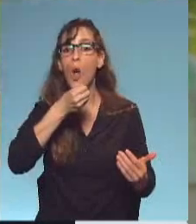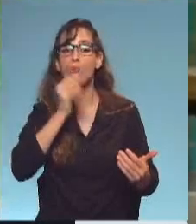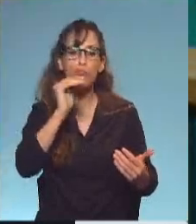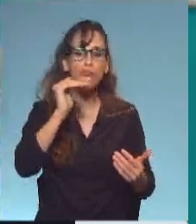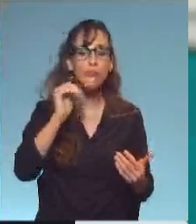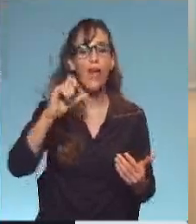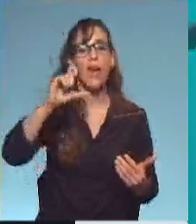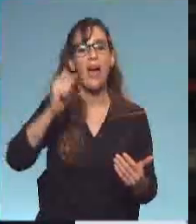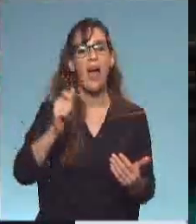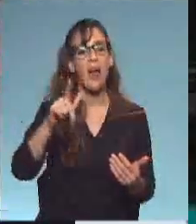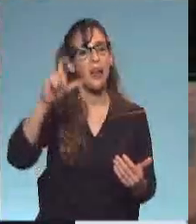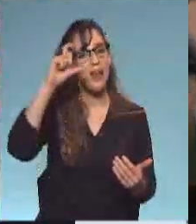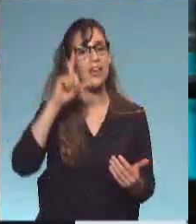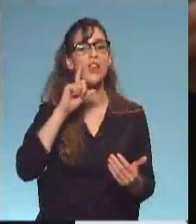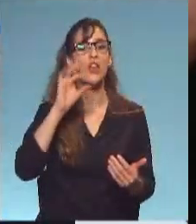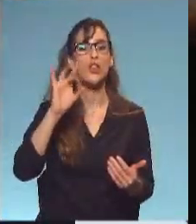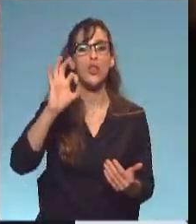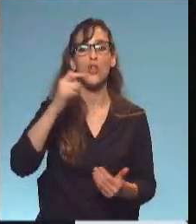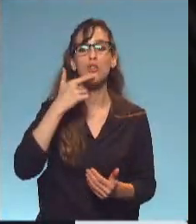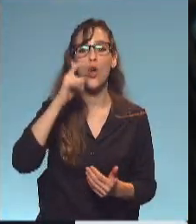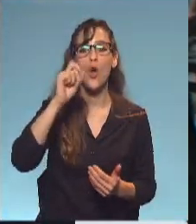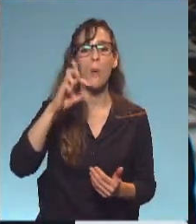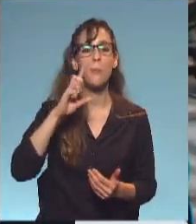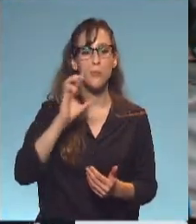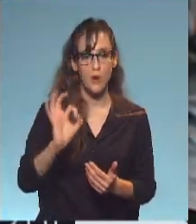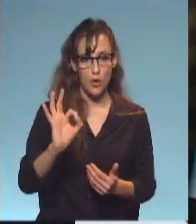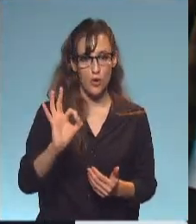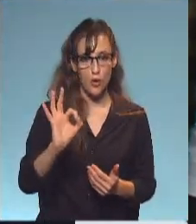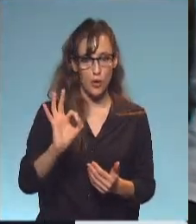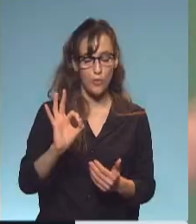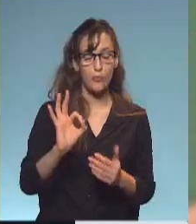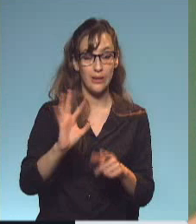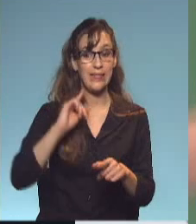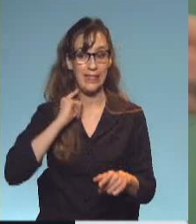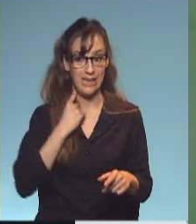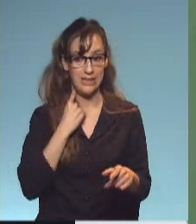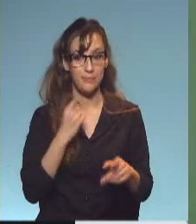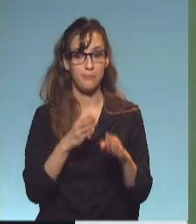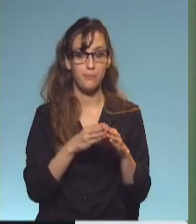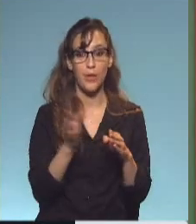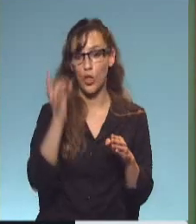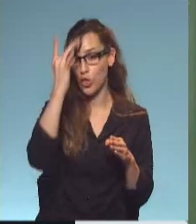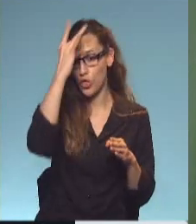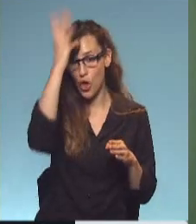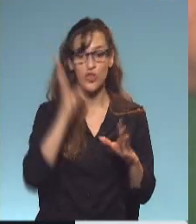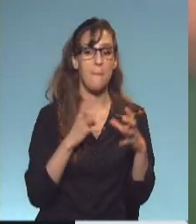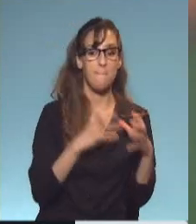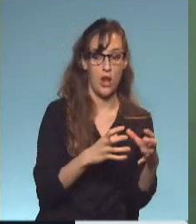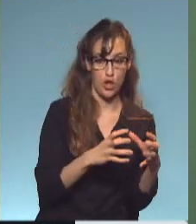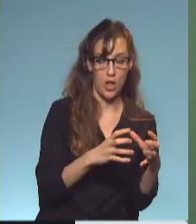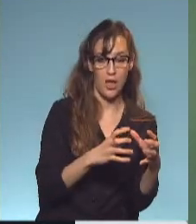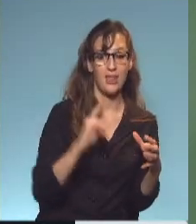Malcolm? Caleidoscopio. Pará, esa es la... La 13. Caleidoscopio. Bien, la 12 era... Pelota. La 12 era pelota, sí. La 13...